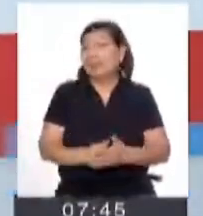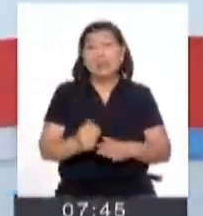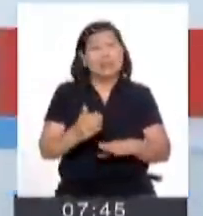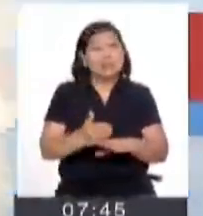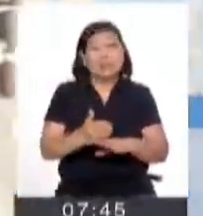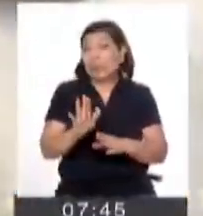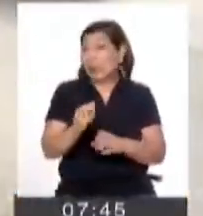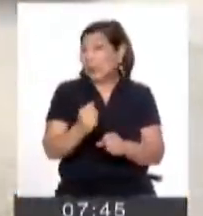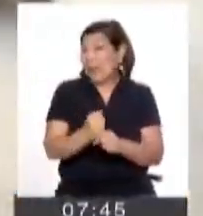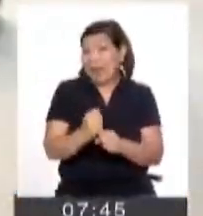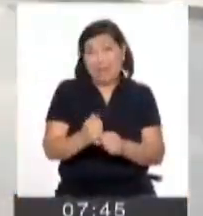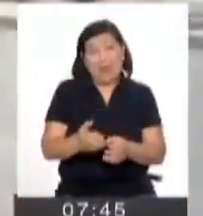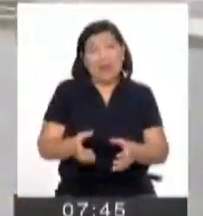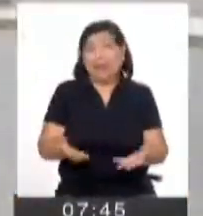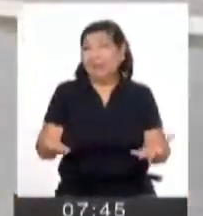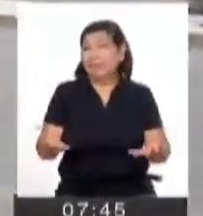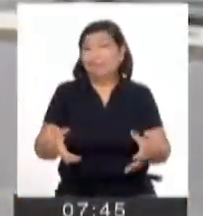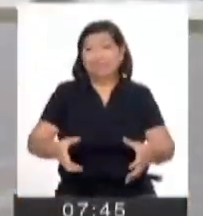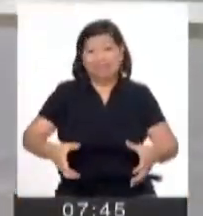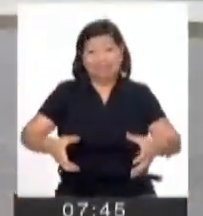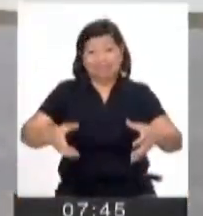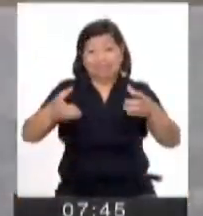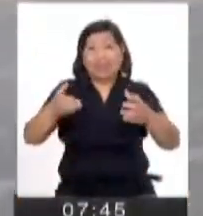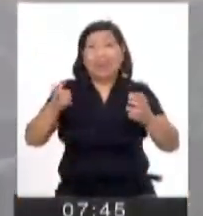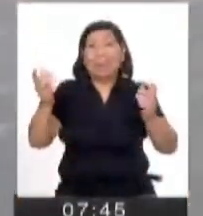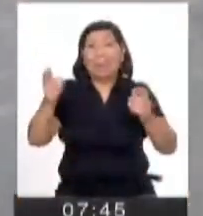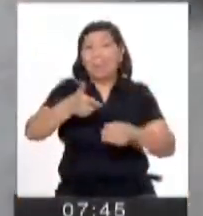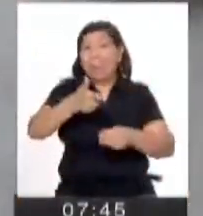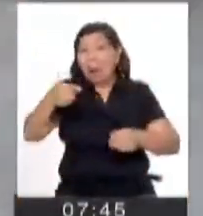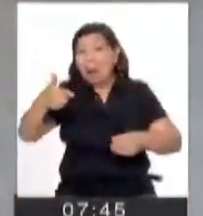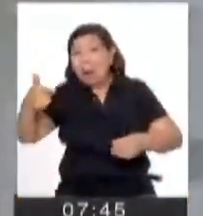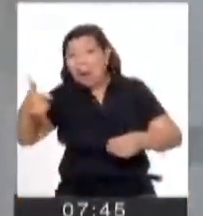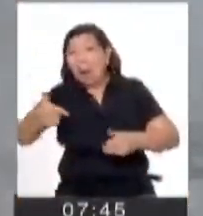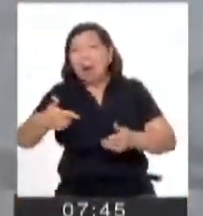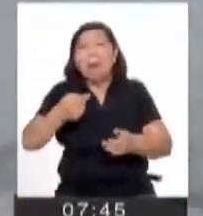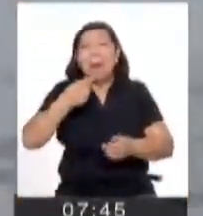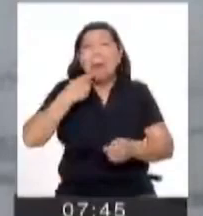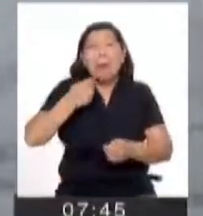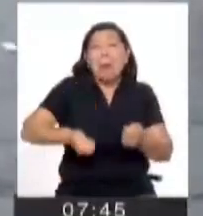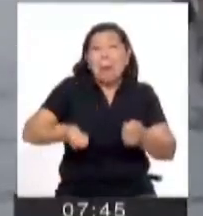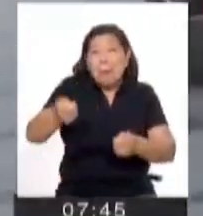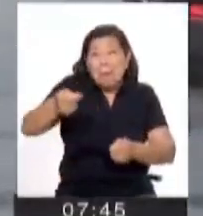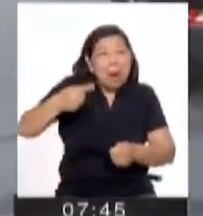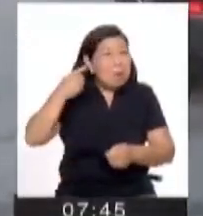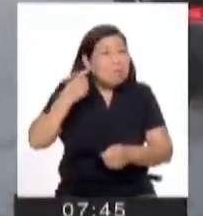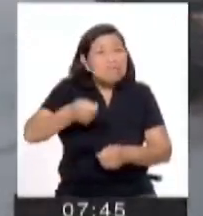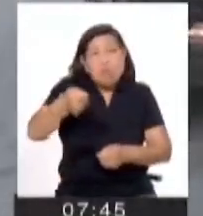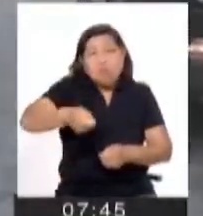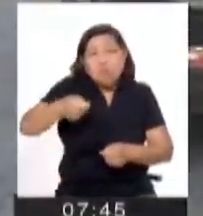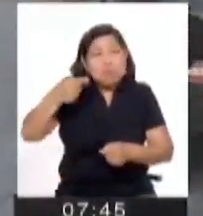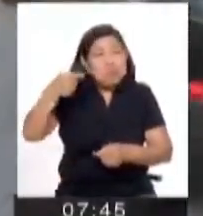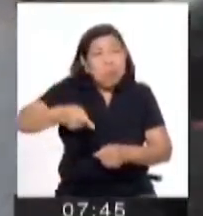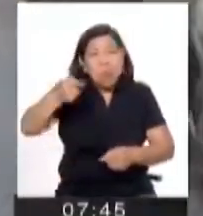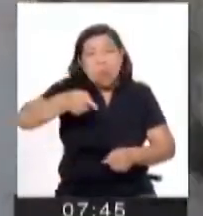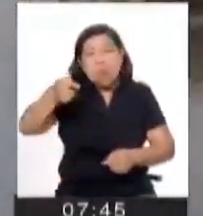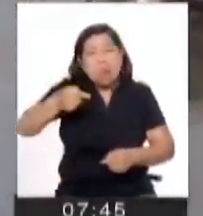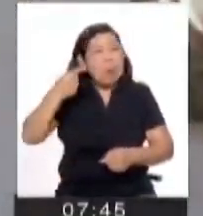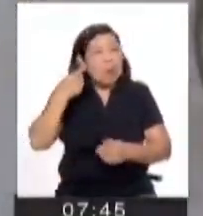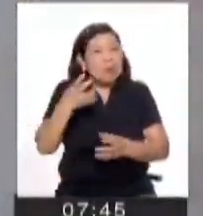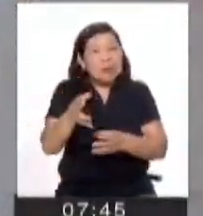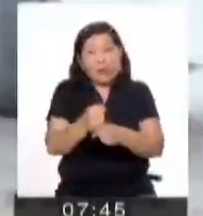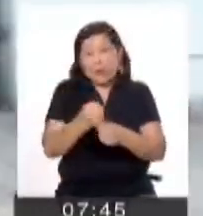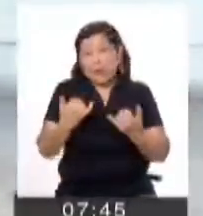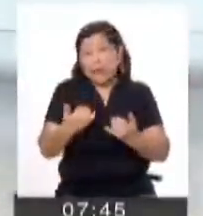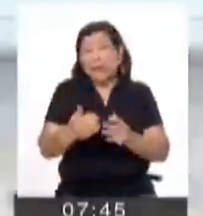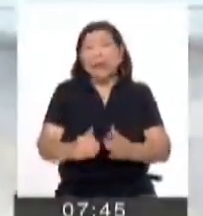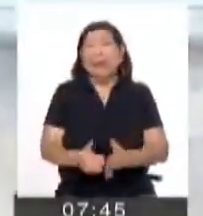desarrollando labores, digamos, de demolición de parte de la estructura donde se encontraba precisamente sostenido